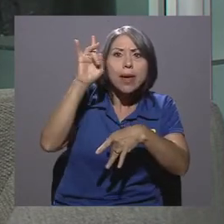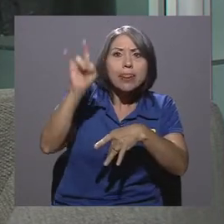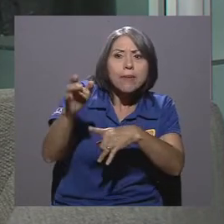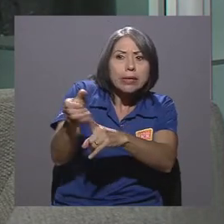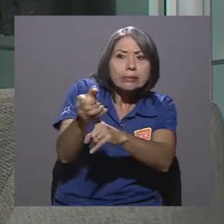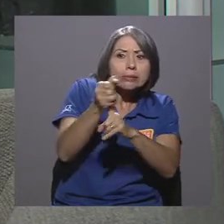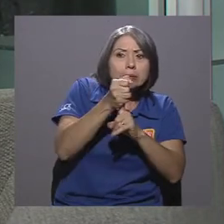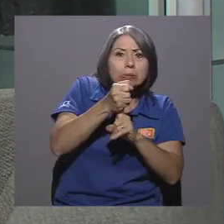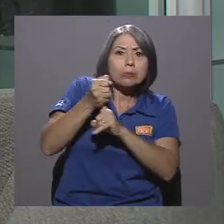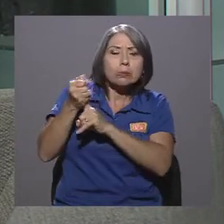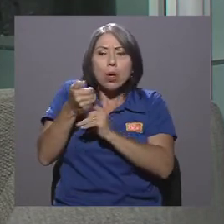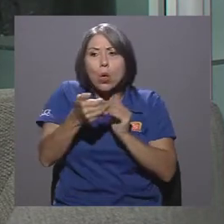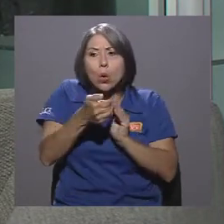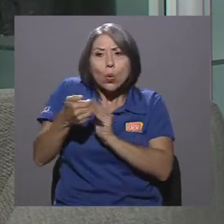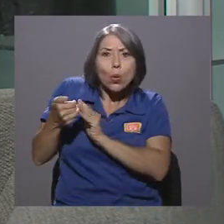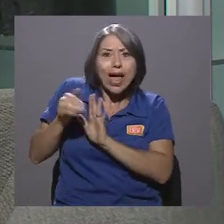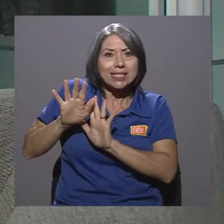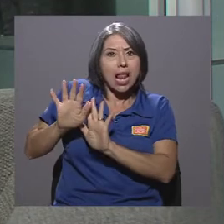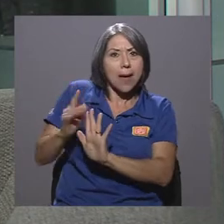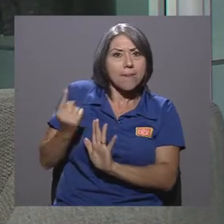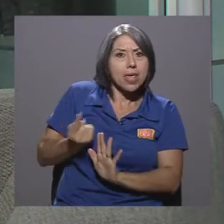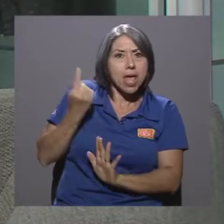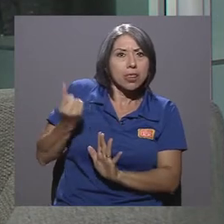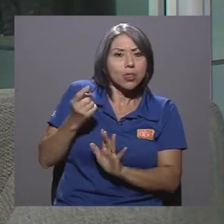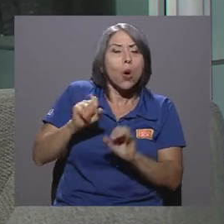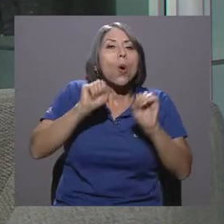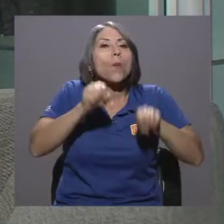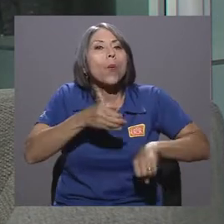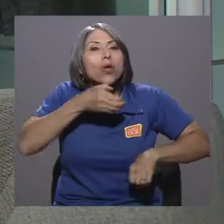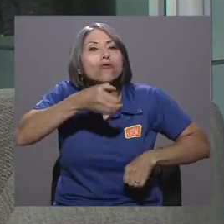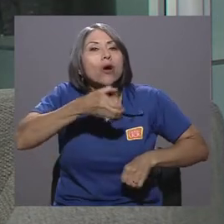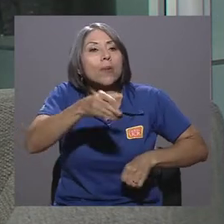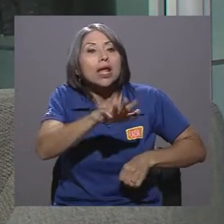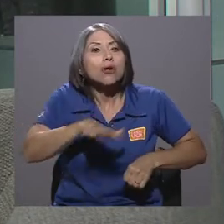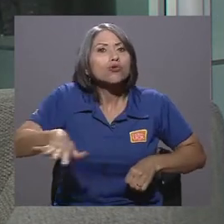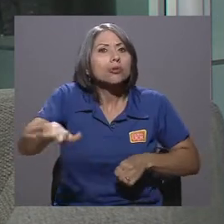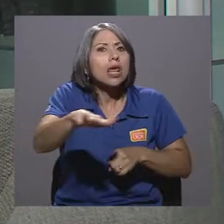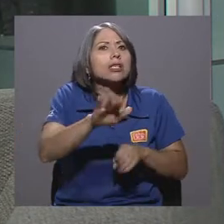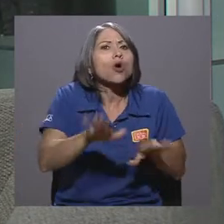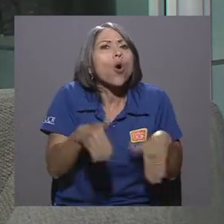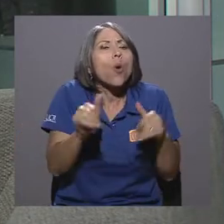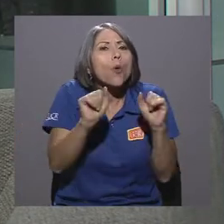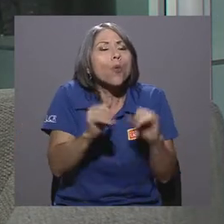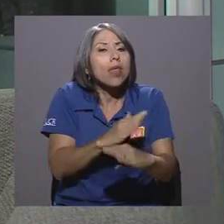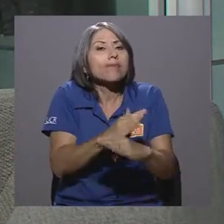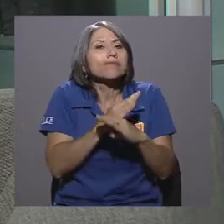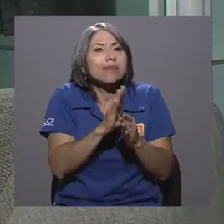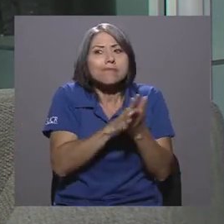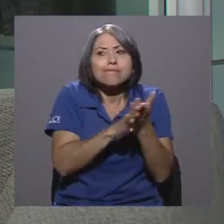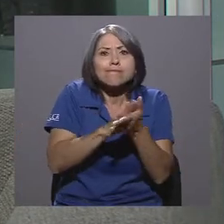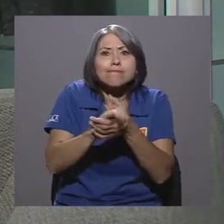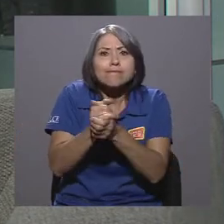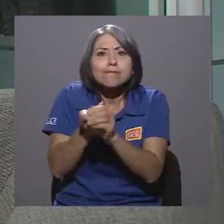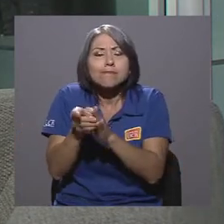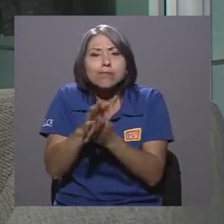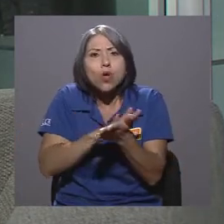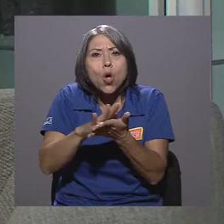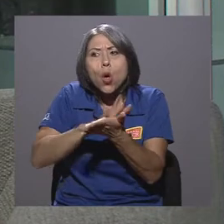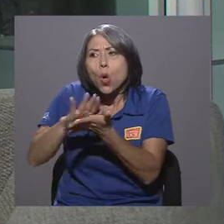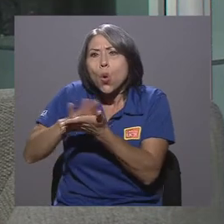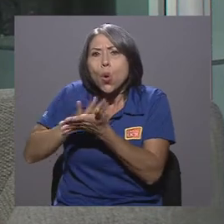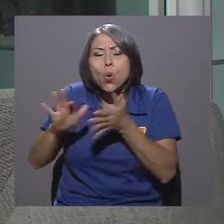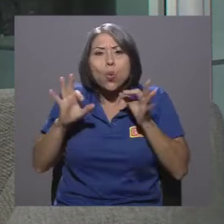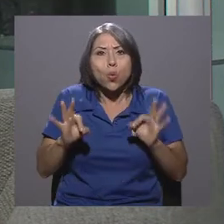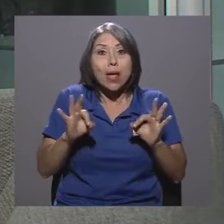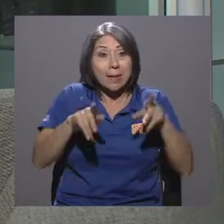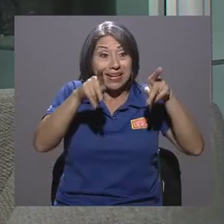de poder comunicar a su población qué medidas de higiene tiene que tomar para prevenir el virus, de educar a la población que ha viajado en